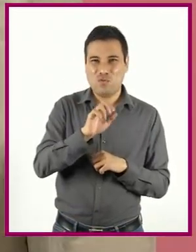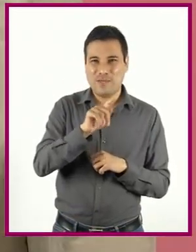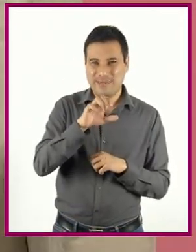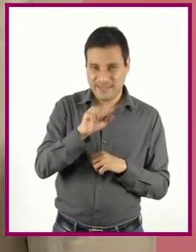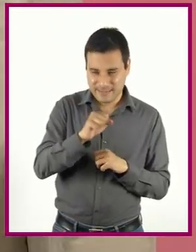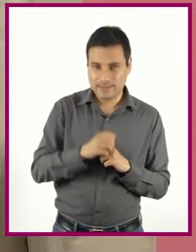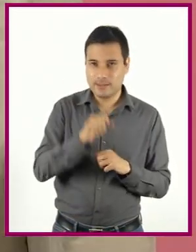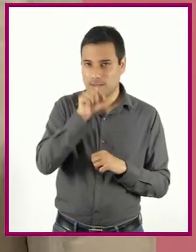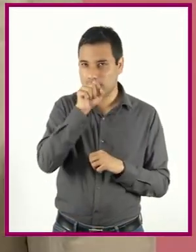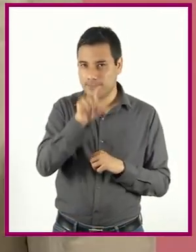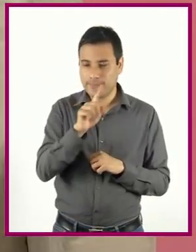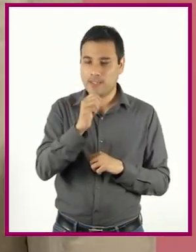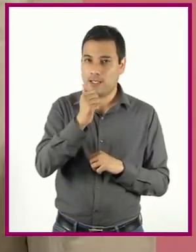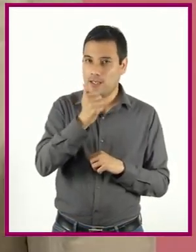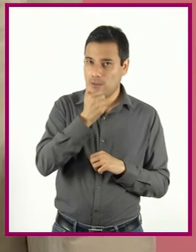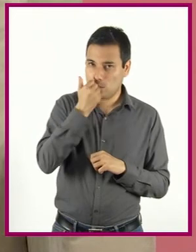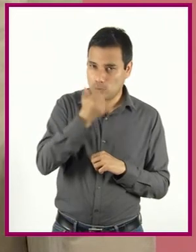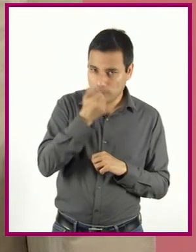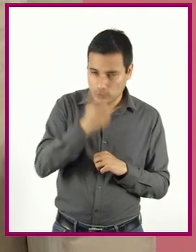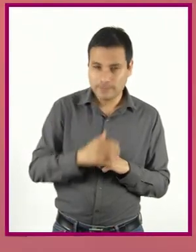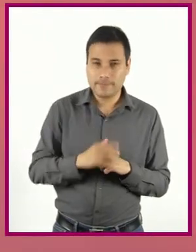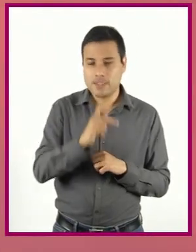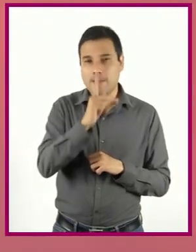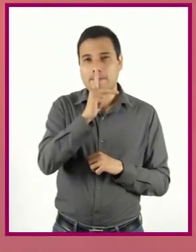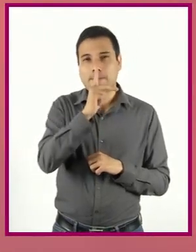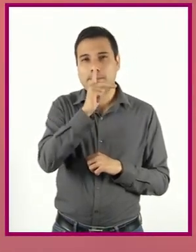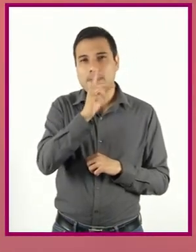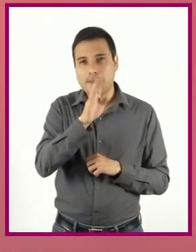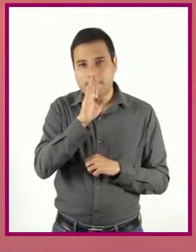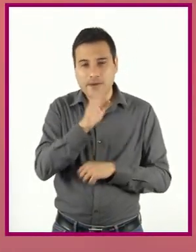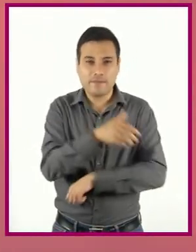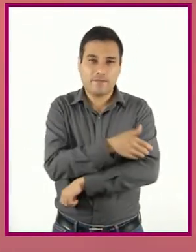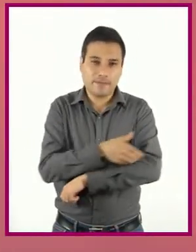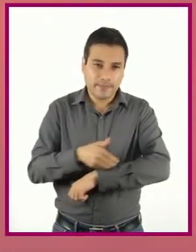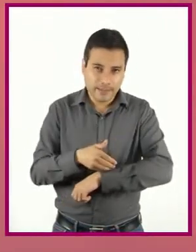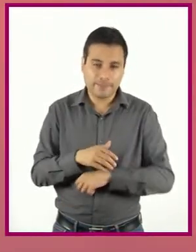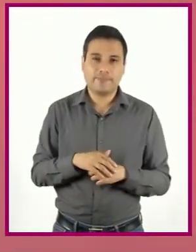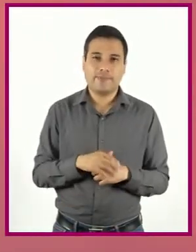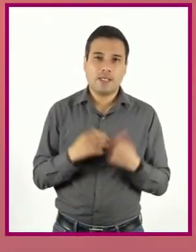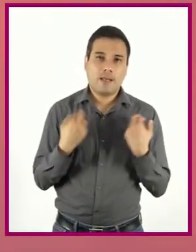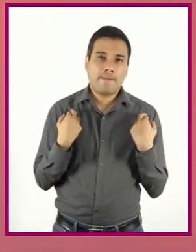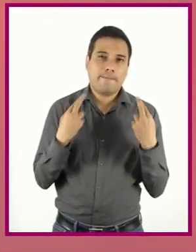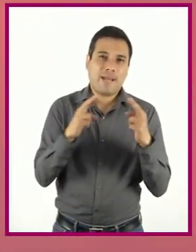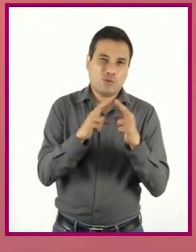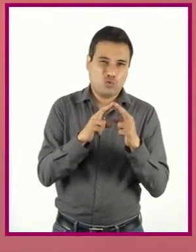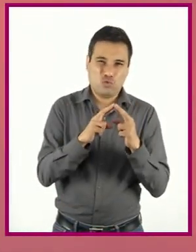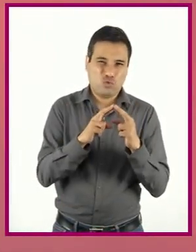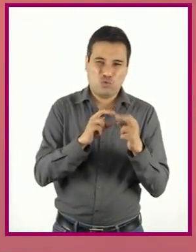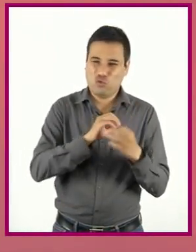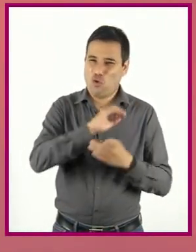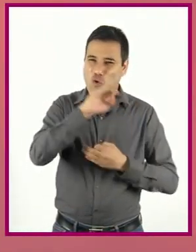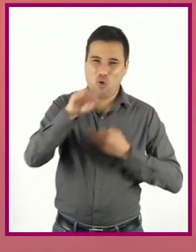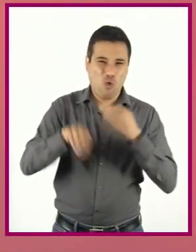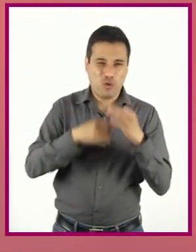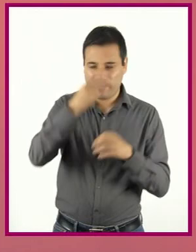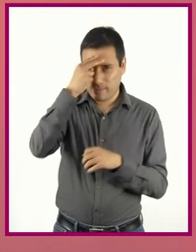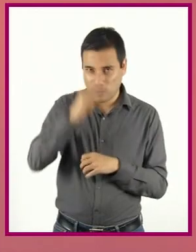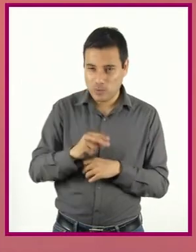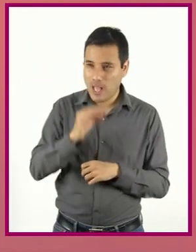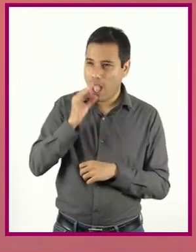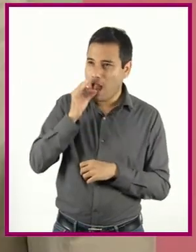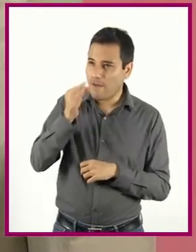las y los estudiantes, de los padres de familia, de las y los docentes de nuestra nación, reciba nuestro más